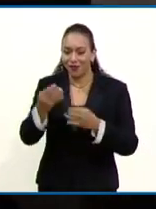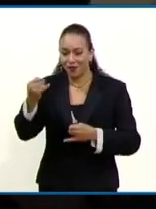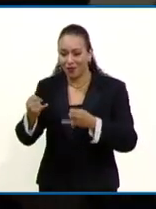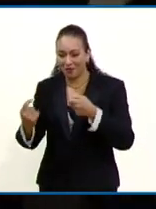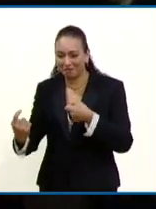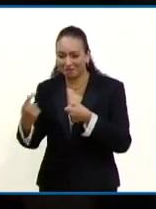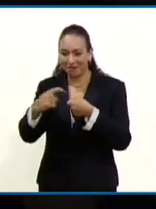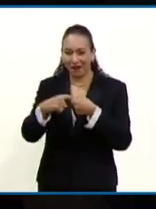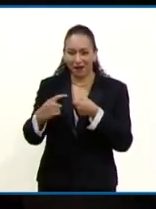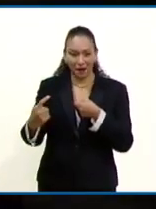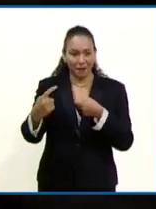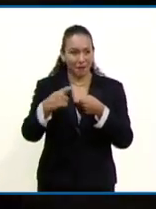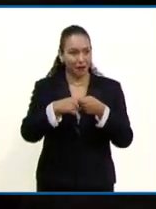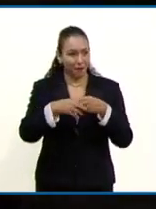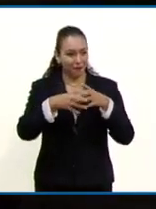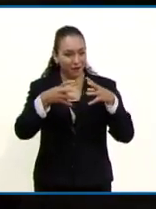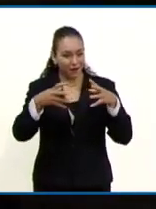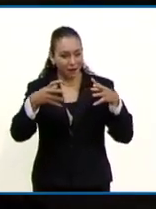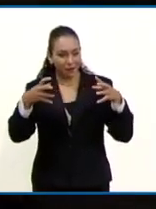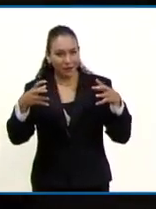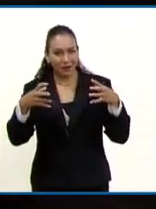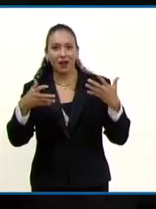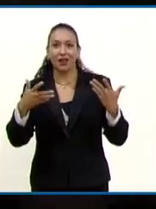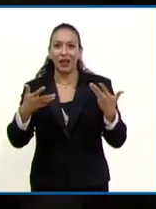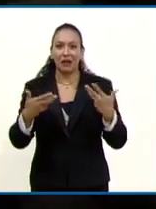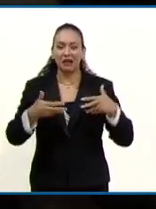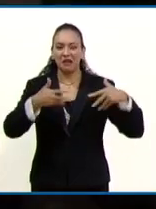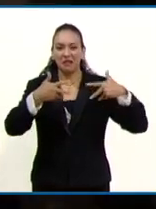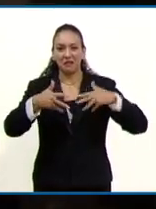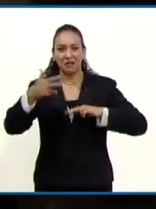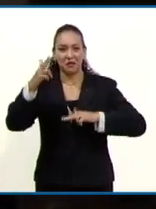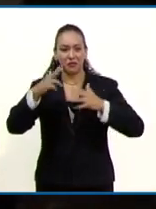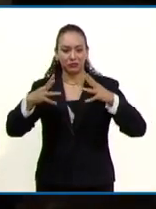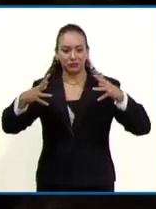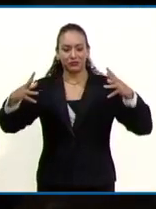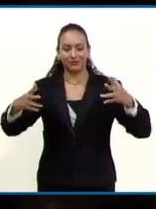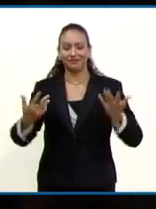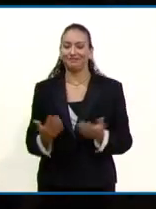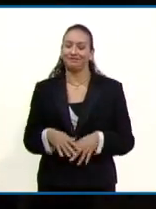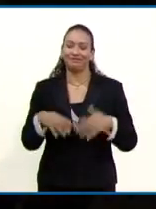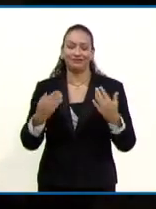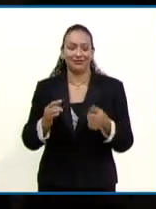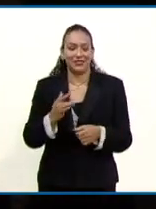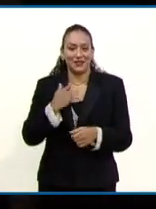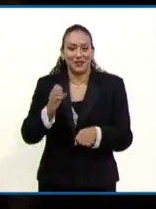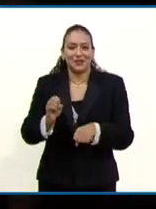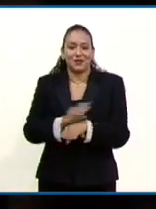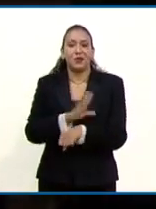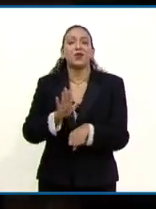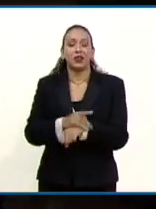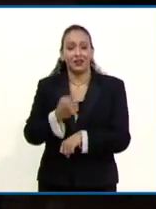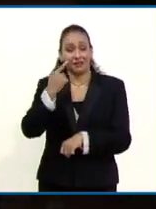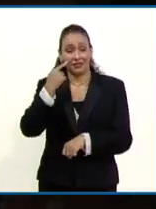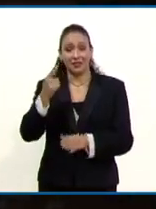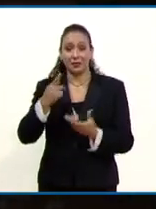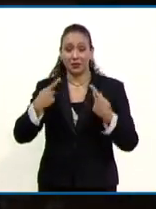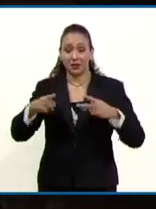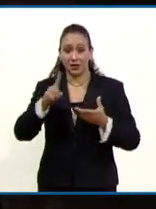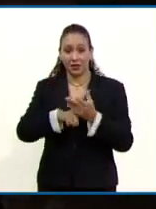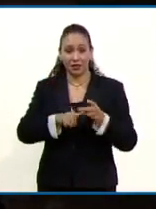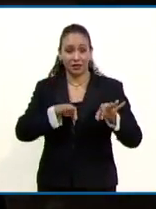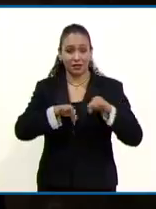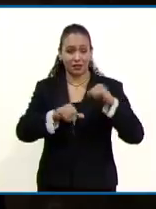considero que es una causa que en todo el Poder Judicial tenemos la